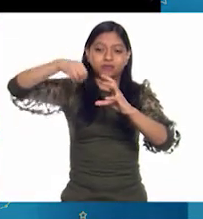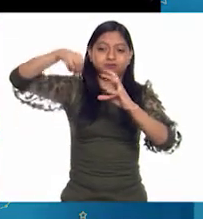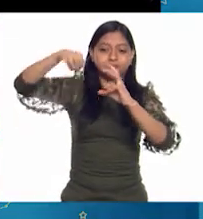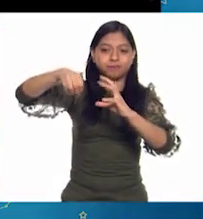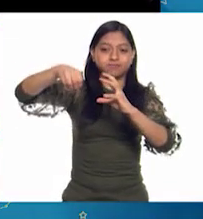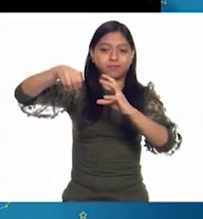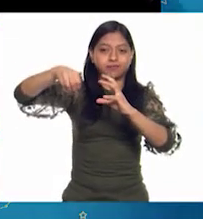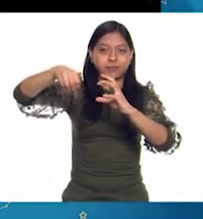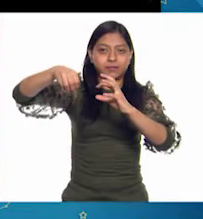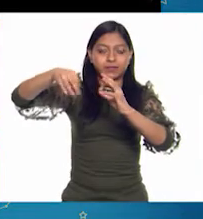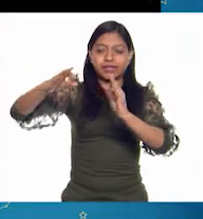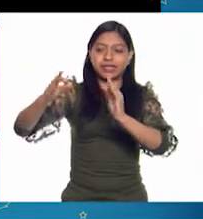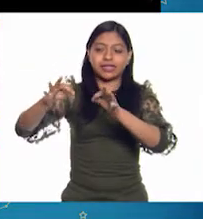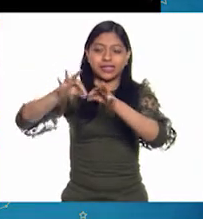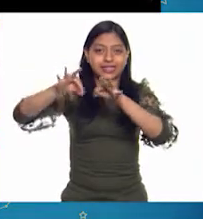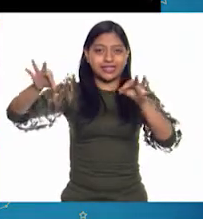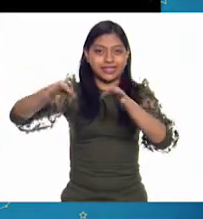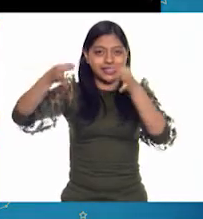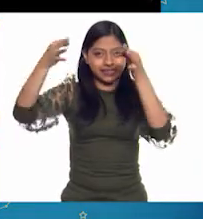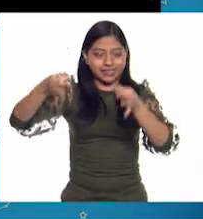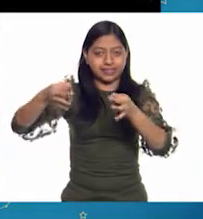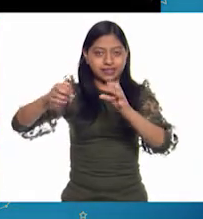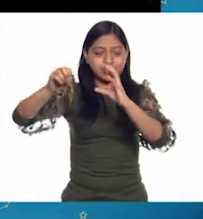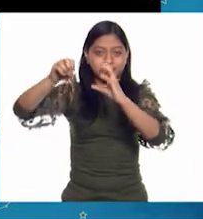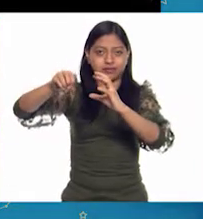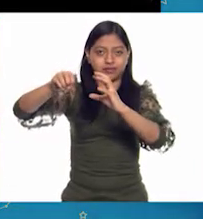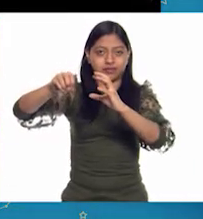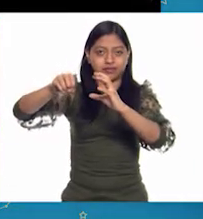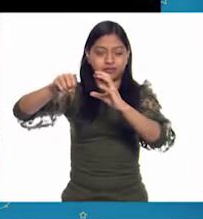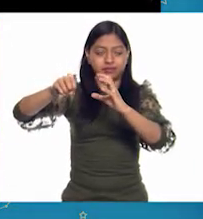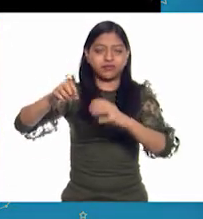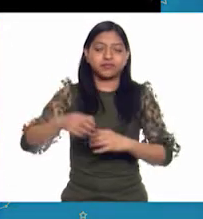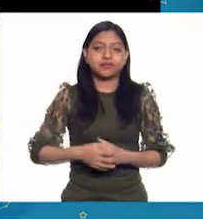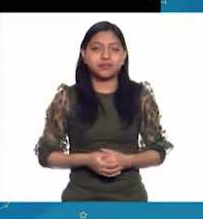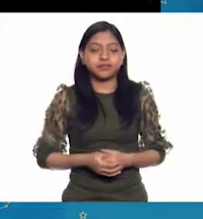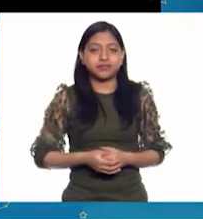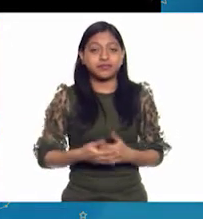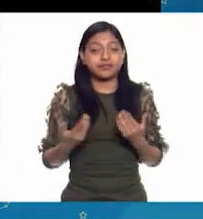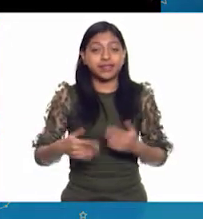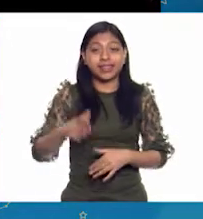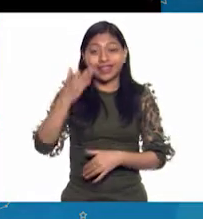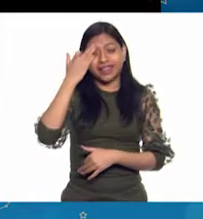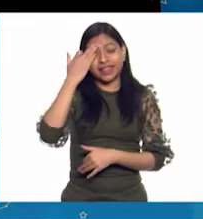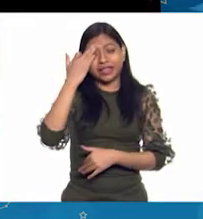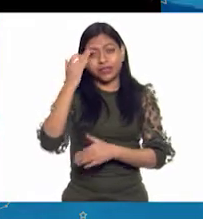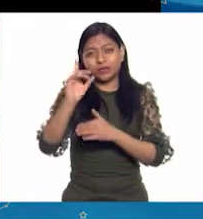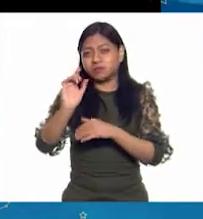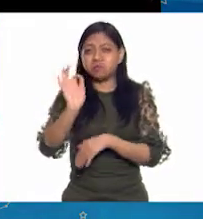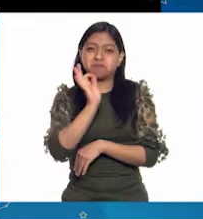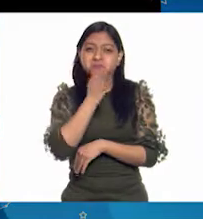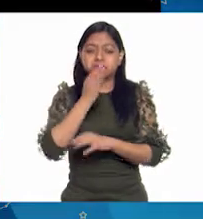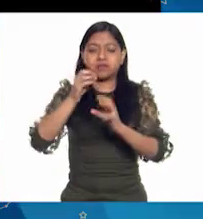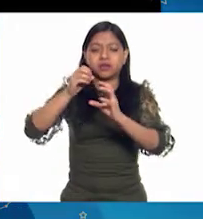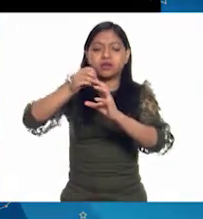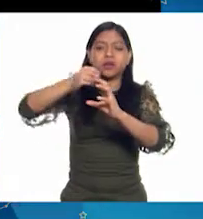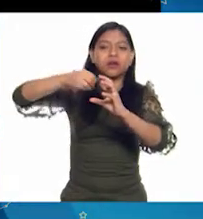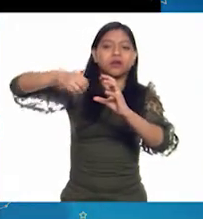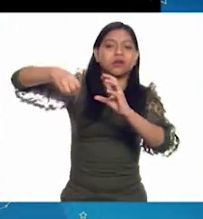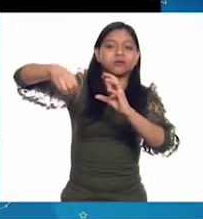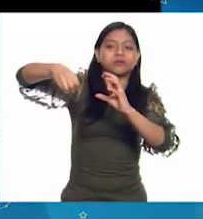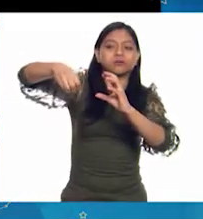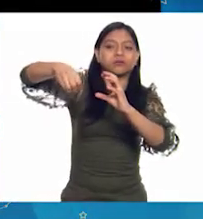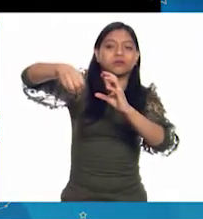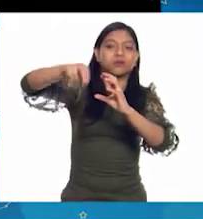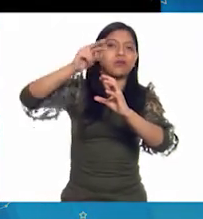y prácticamente desaparece de la noche. Después, en cuestión de minutos, vuelve a reaparecer con